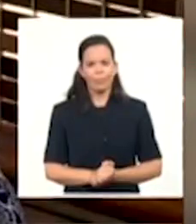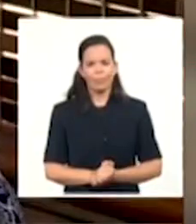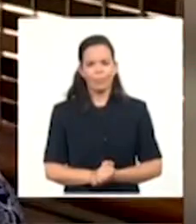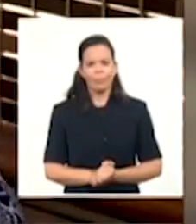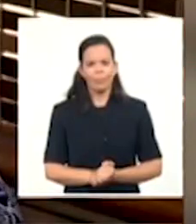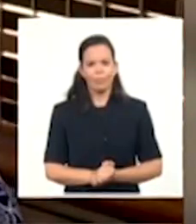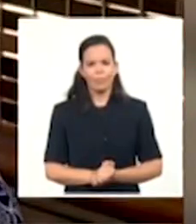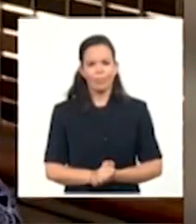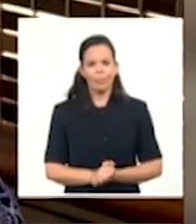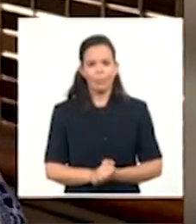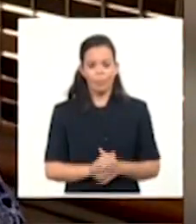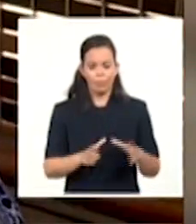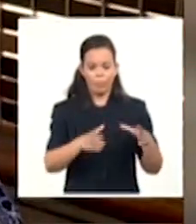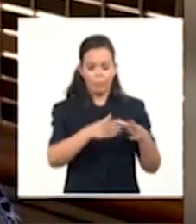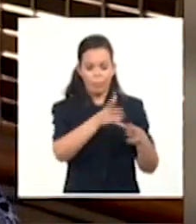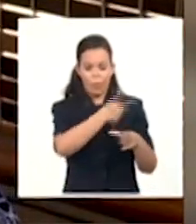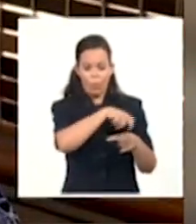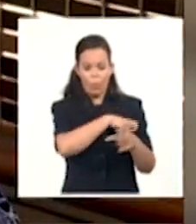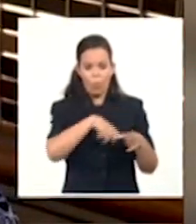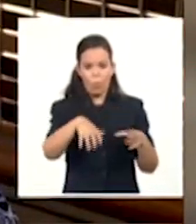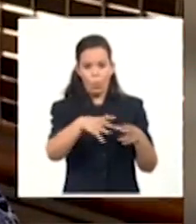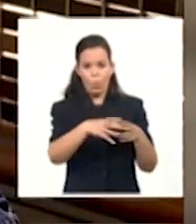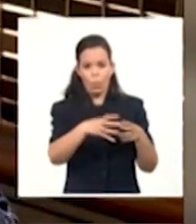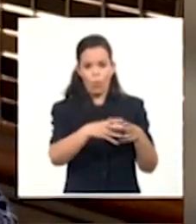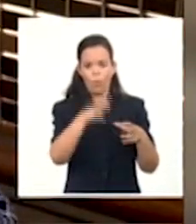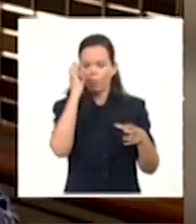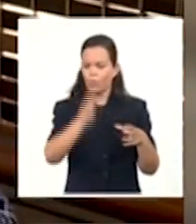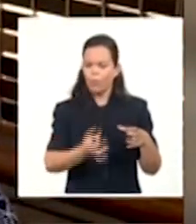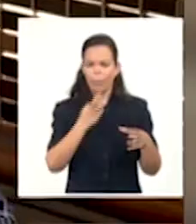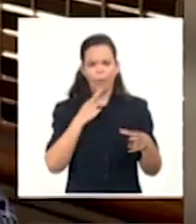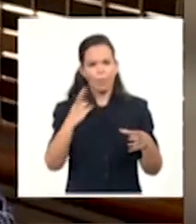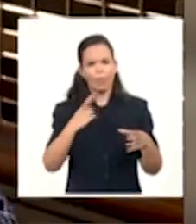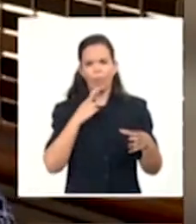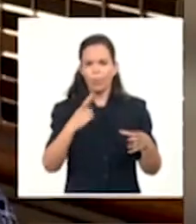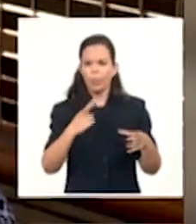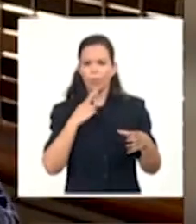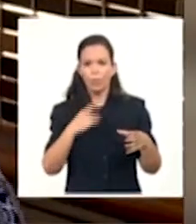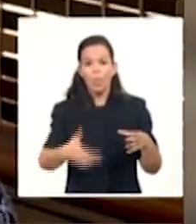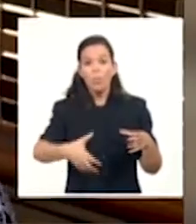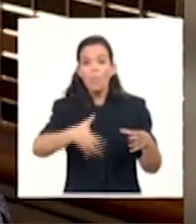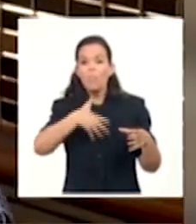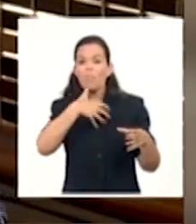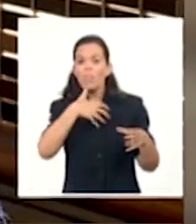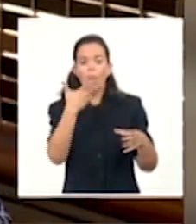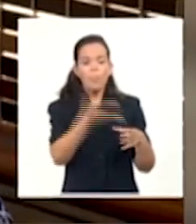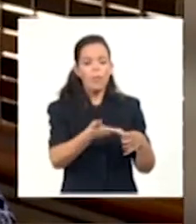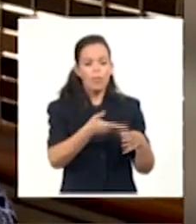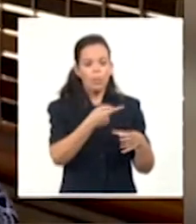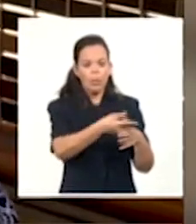La gente le respondía, pero es que había que responderle. A él no se le podía decir que no ante